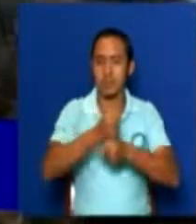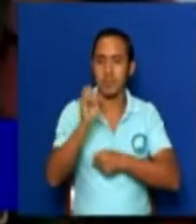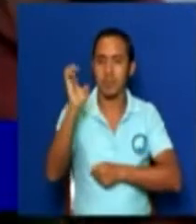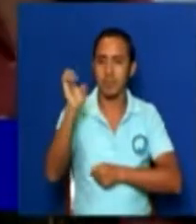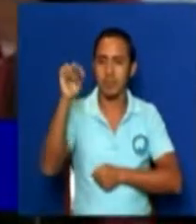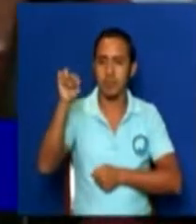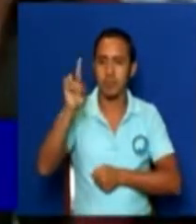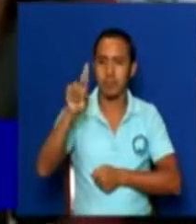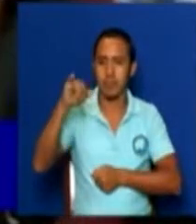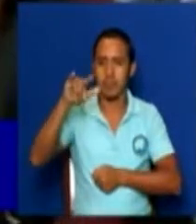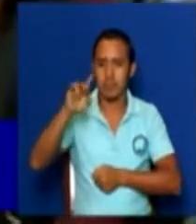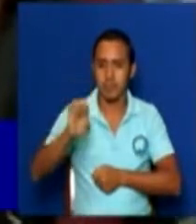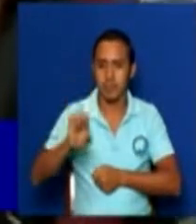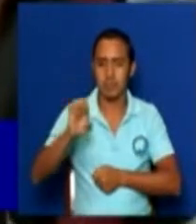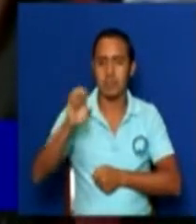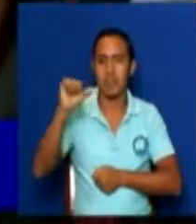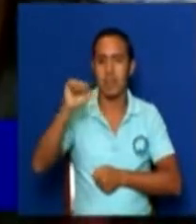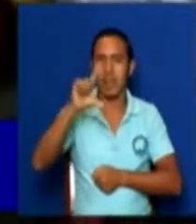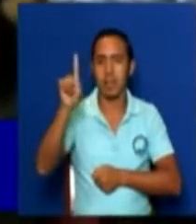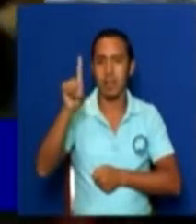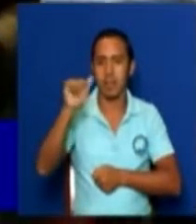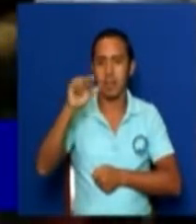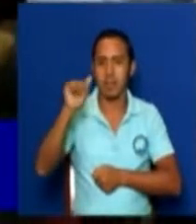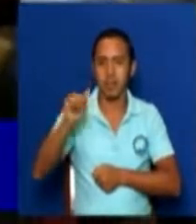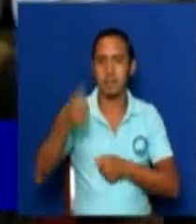Enrique Aldana.